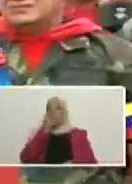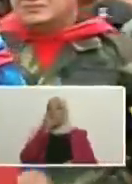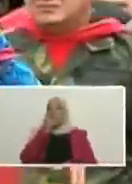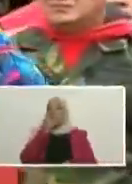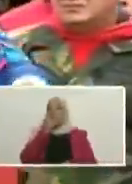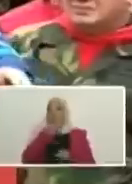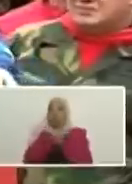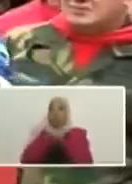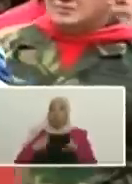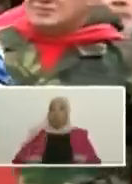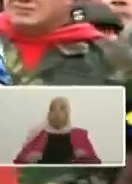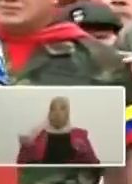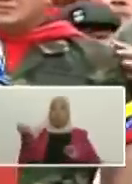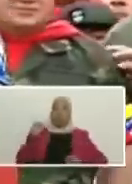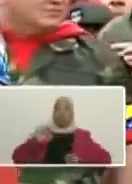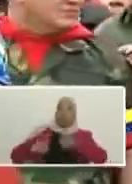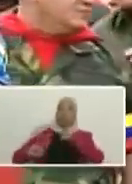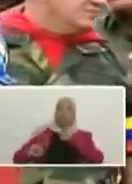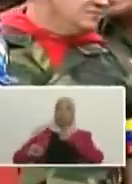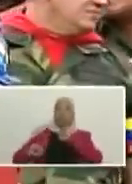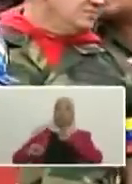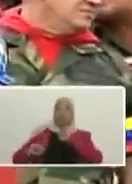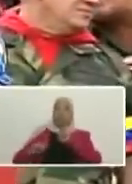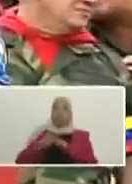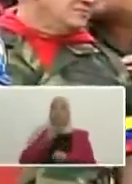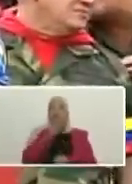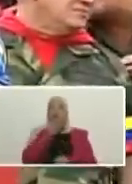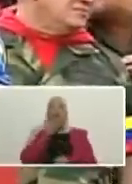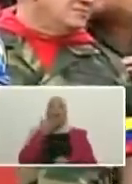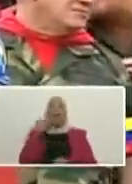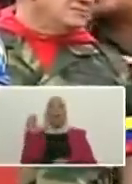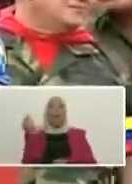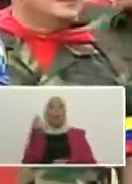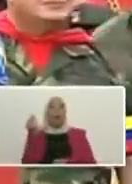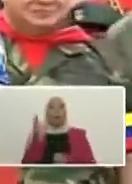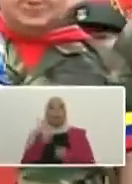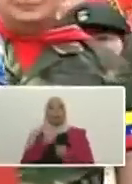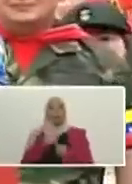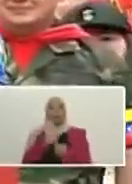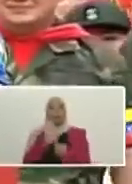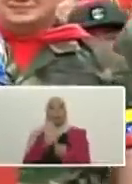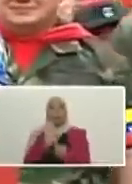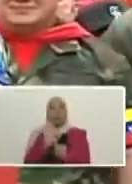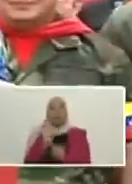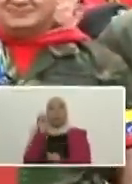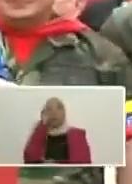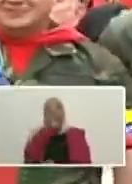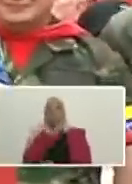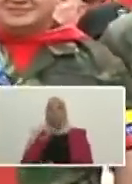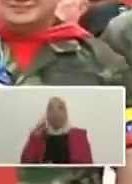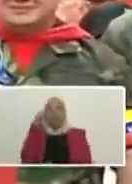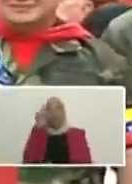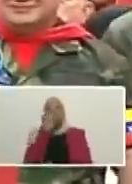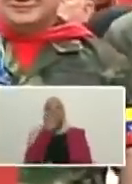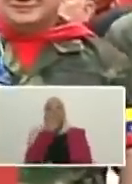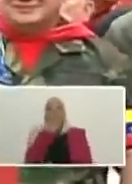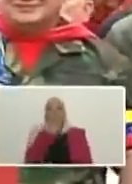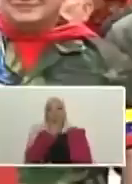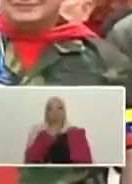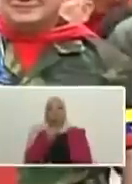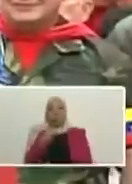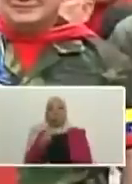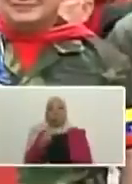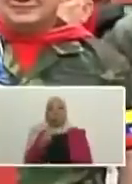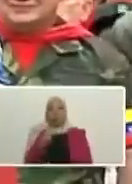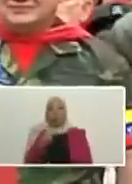Al frente iba un joven con la cara perfilada como